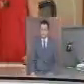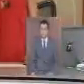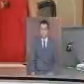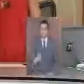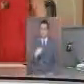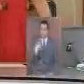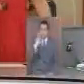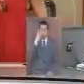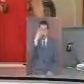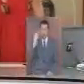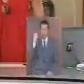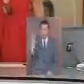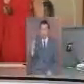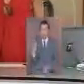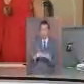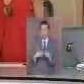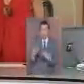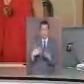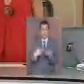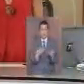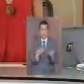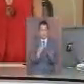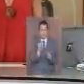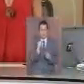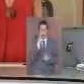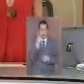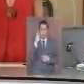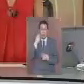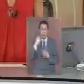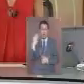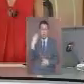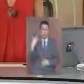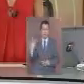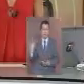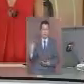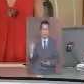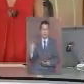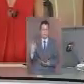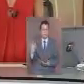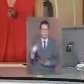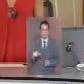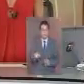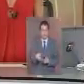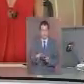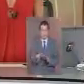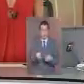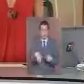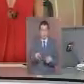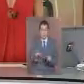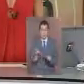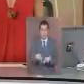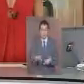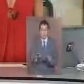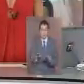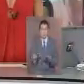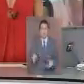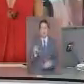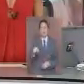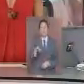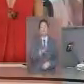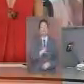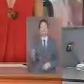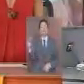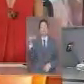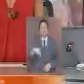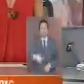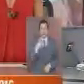se nos olvida de pronto y no ha pasado tanto tiempo. No, solo un año, pero ahí parece que no ha pasado nada. Volvamos al país para hablarles y recordarles